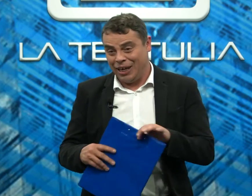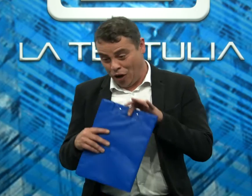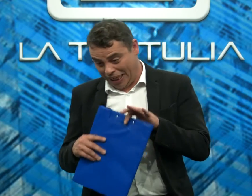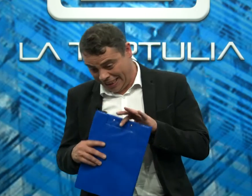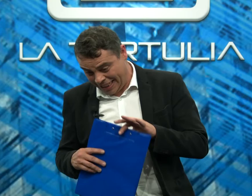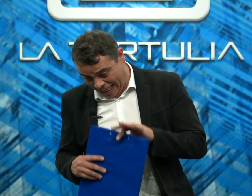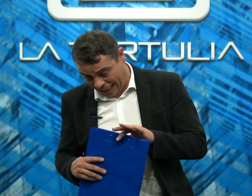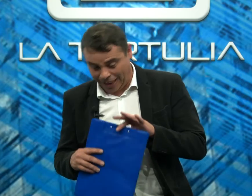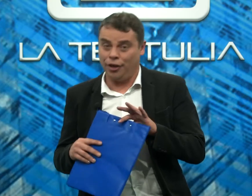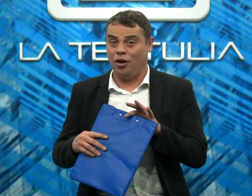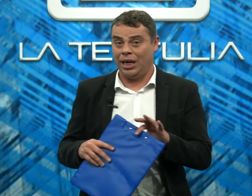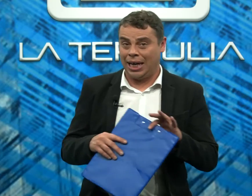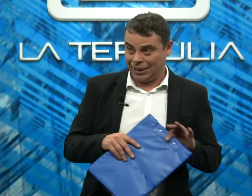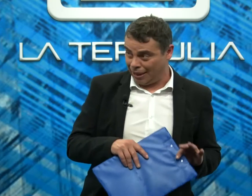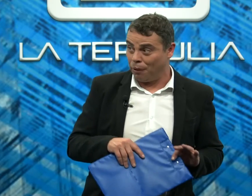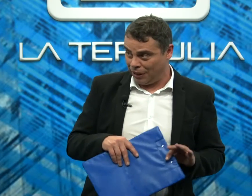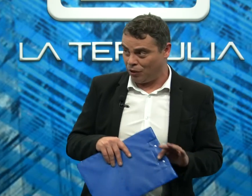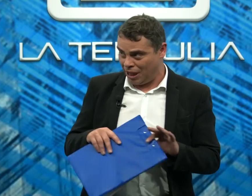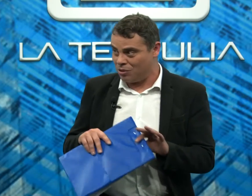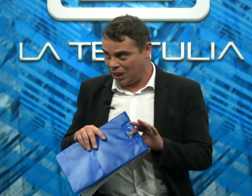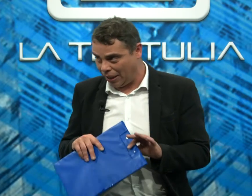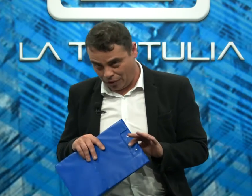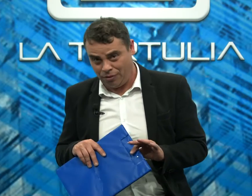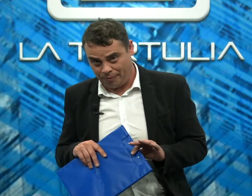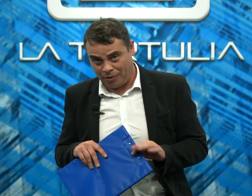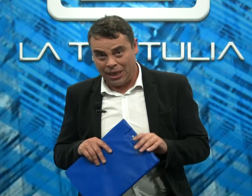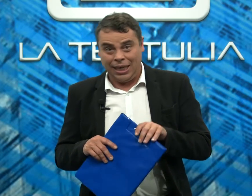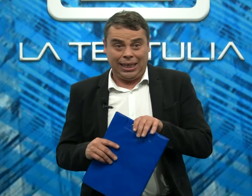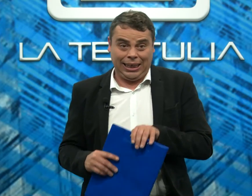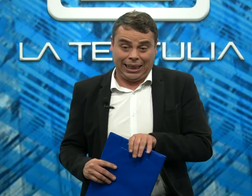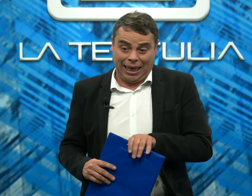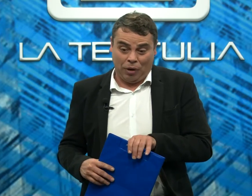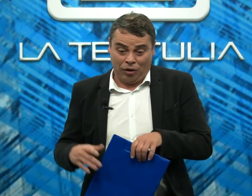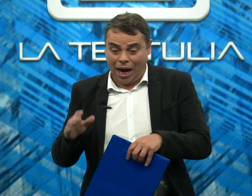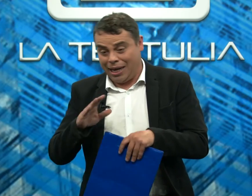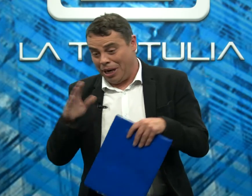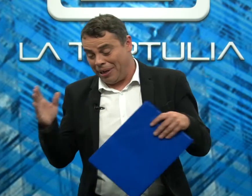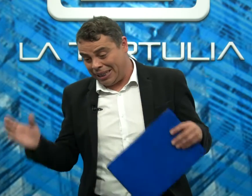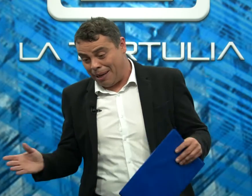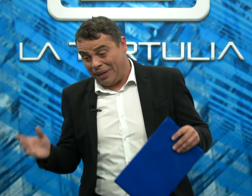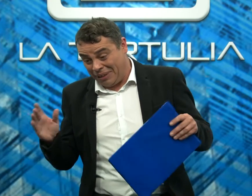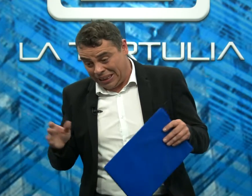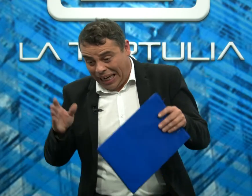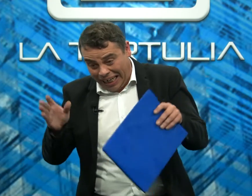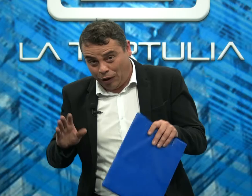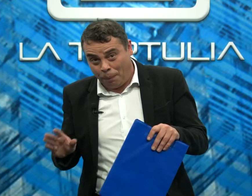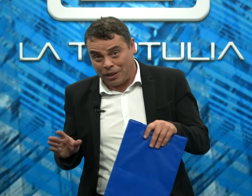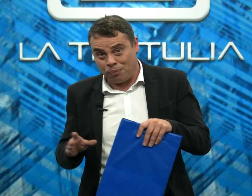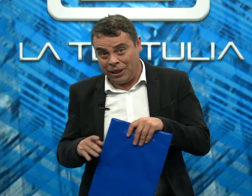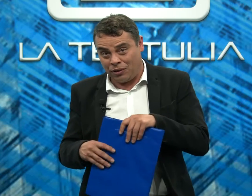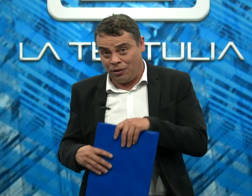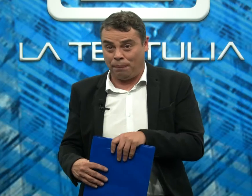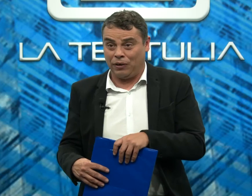Ciudadanos, lo que dice es que no era este el momento de anunciarlo y que, bueno, hay una partida prevista en